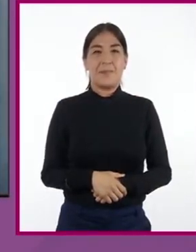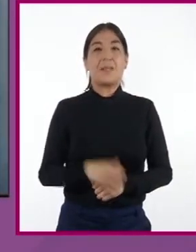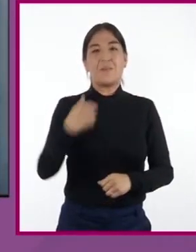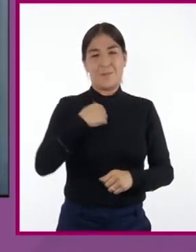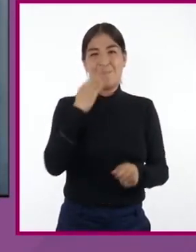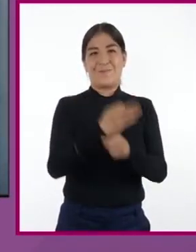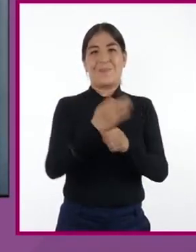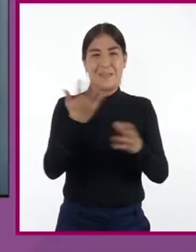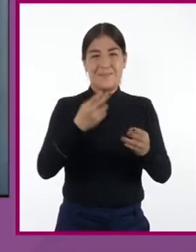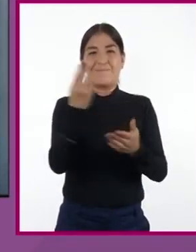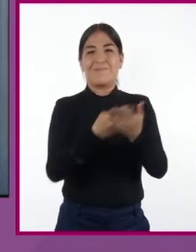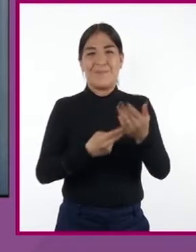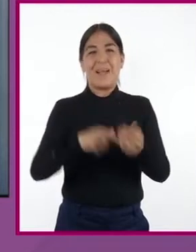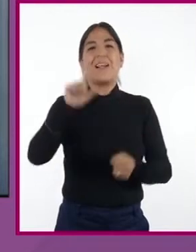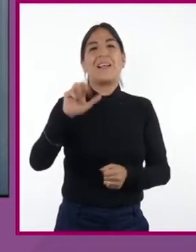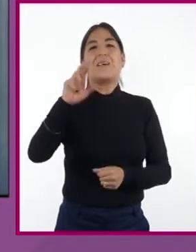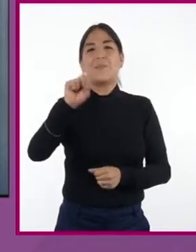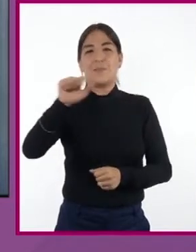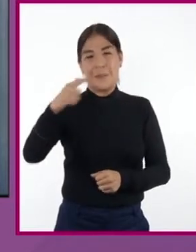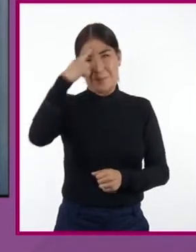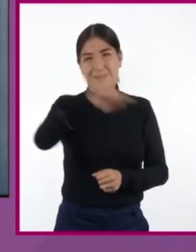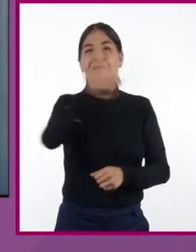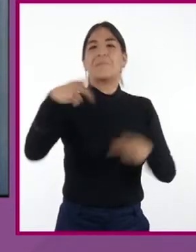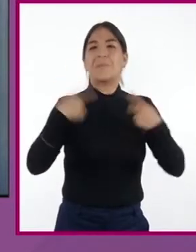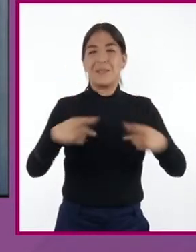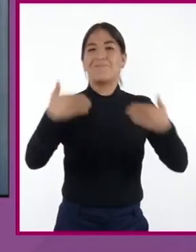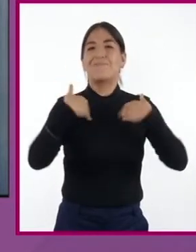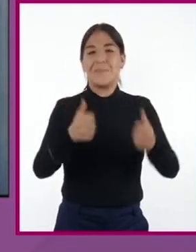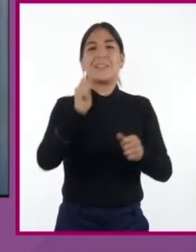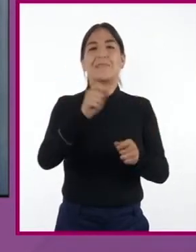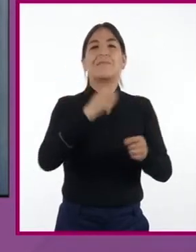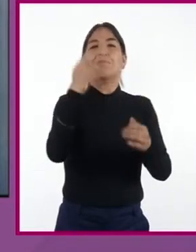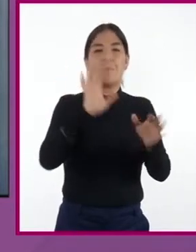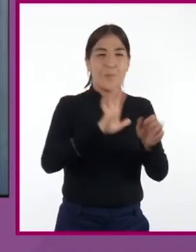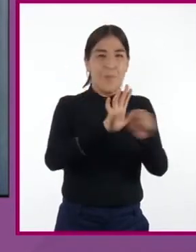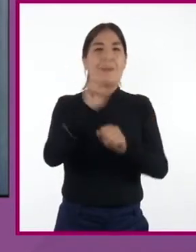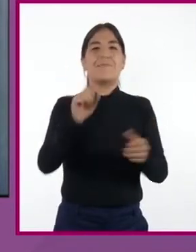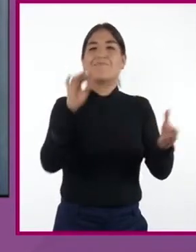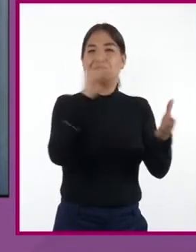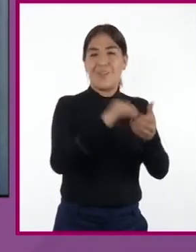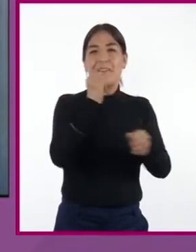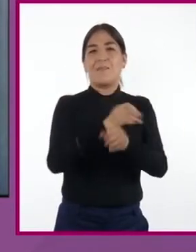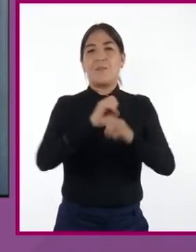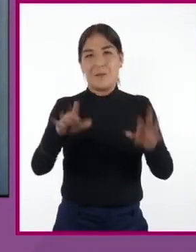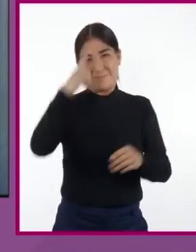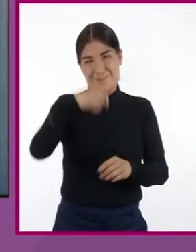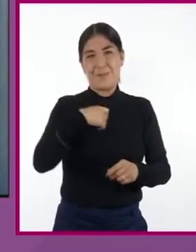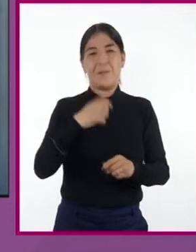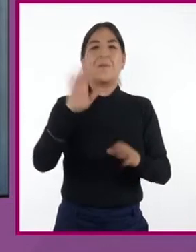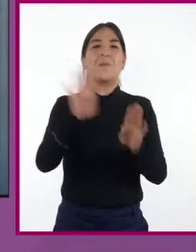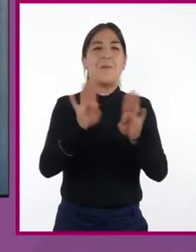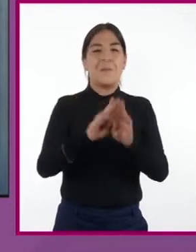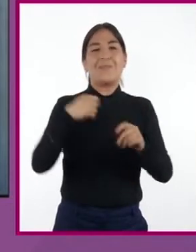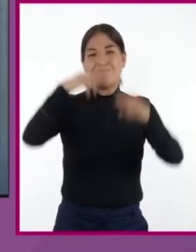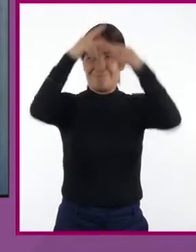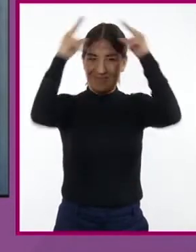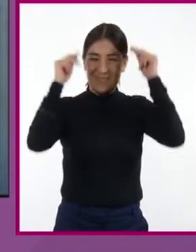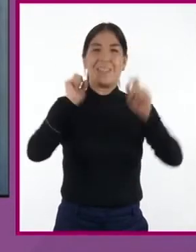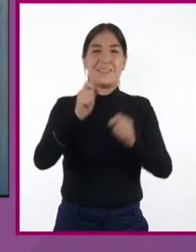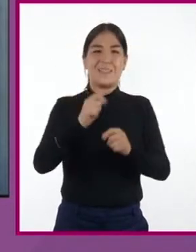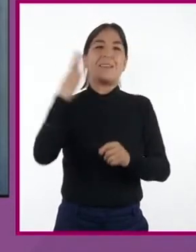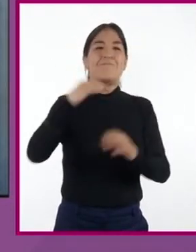Elaboré el diagrama de la rosa para que la gente pudiera comprender los datos que fui recolectando cuando estuve prestando mis servicios como enfermera